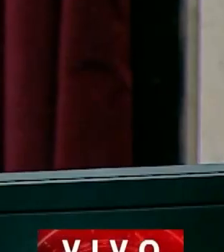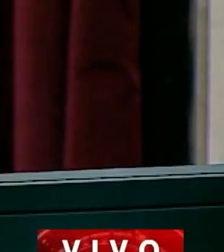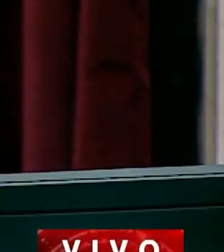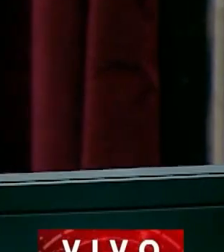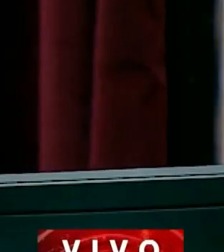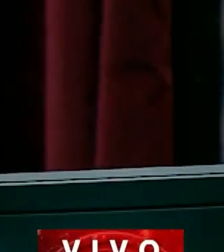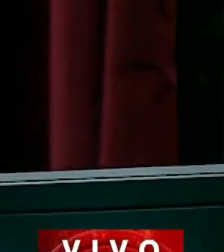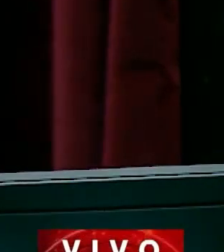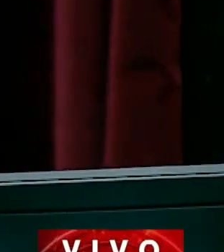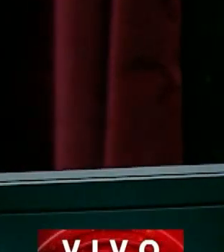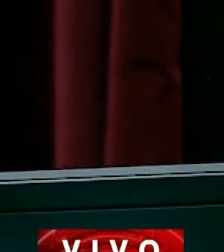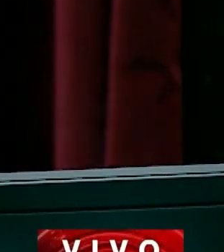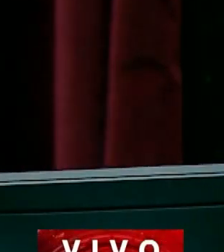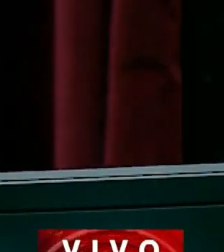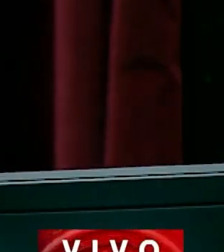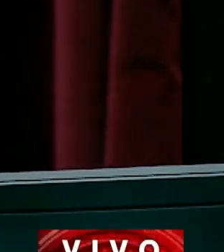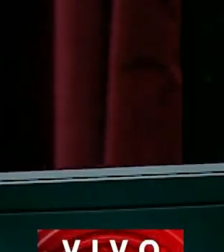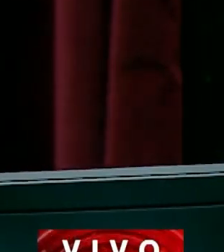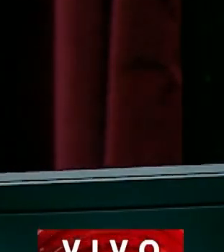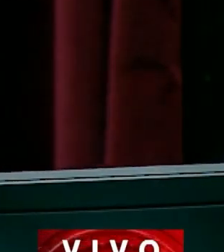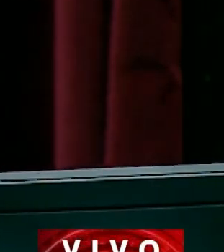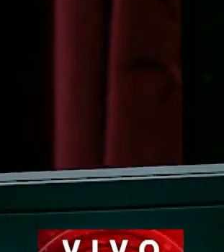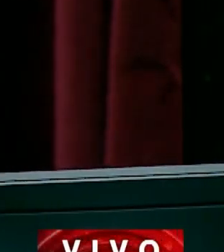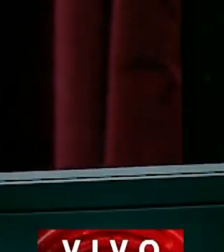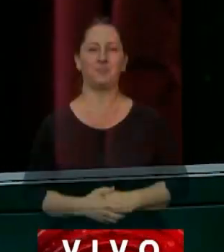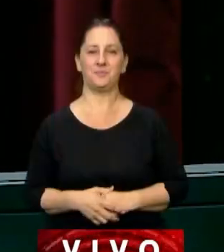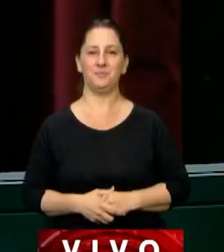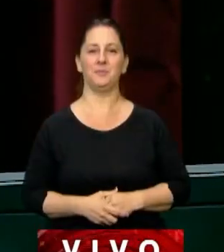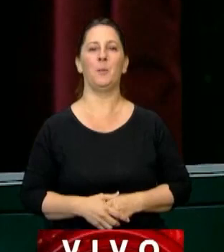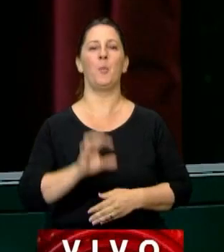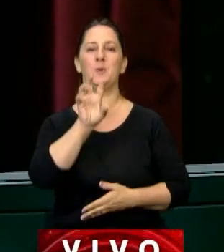En uso de la palabra, el diputado por la provincia de Neuquén, Rolando Figueroa.